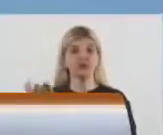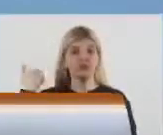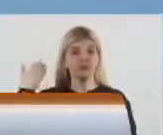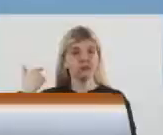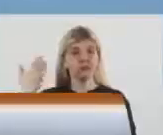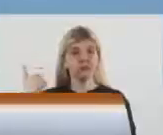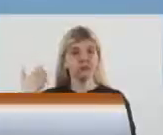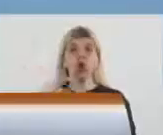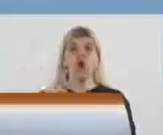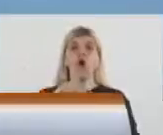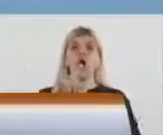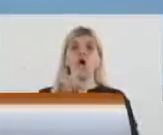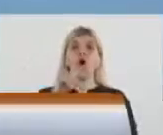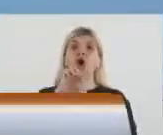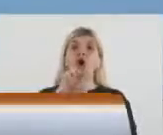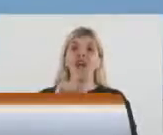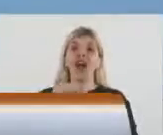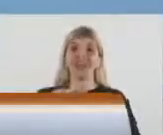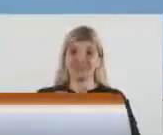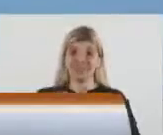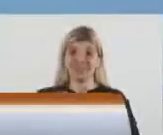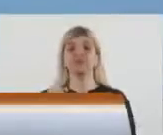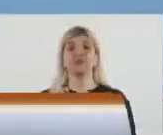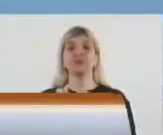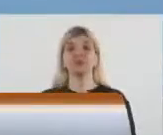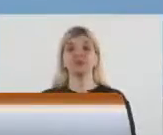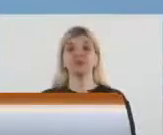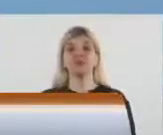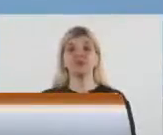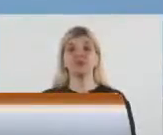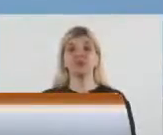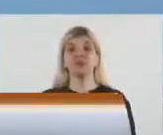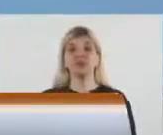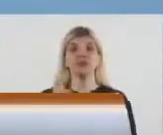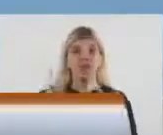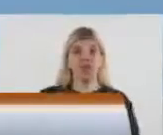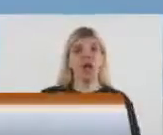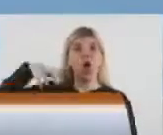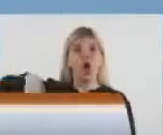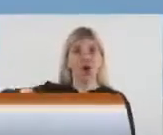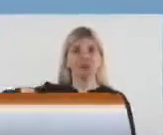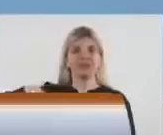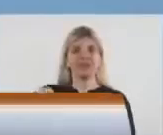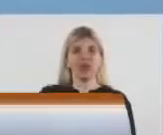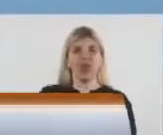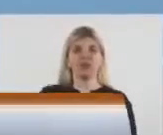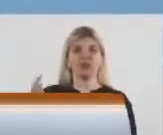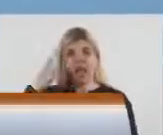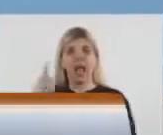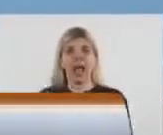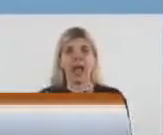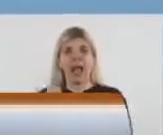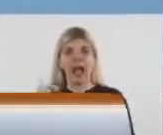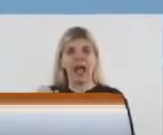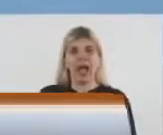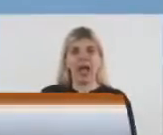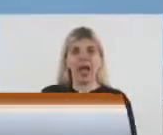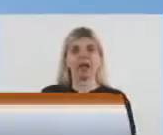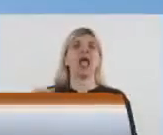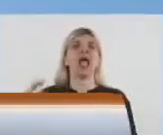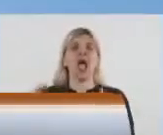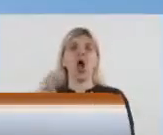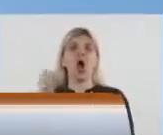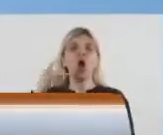kóvacs que es una dependencia una organización creada por las naciones